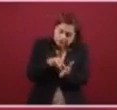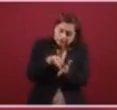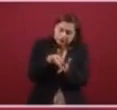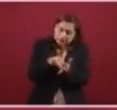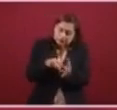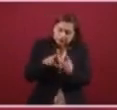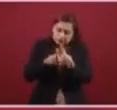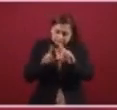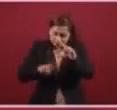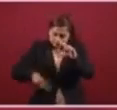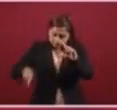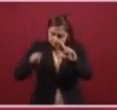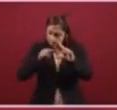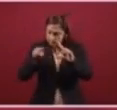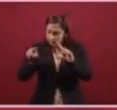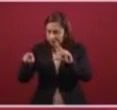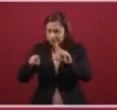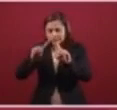a mexico